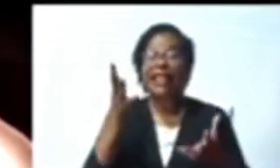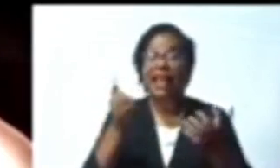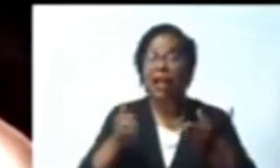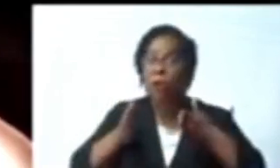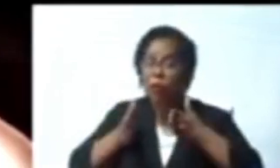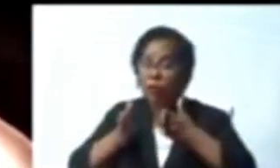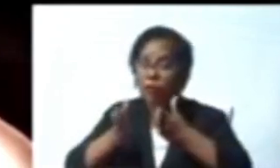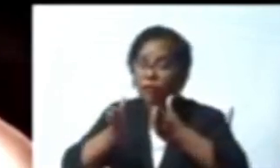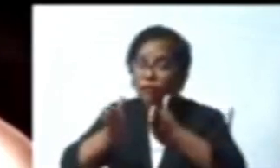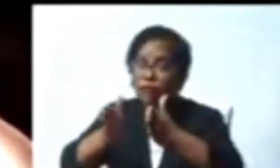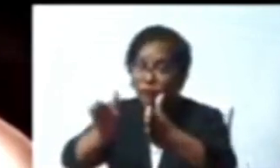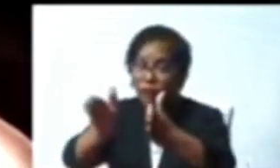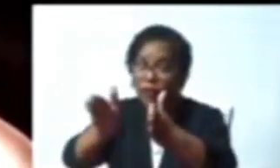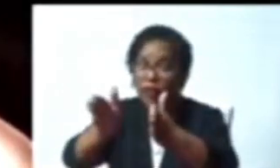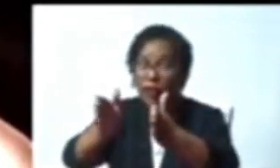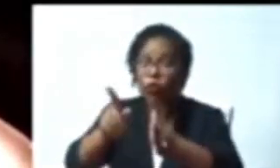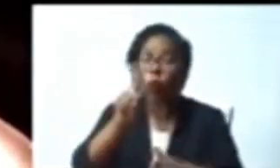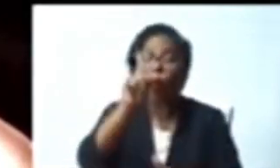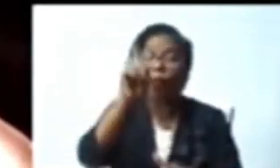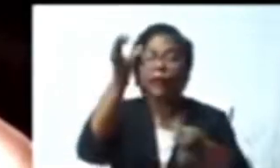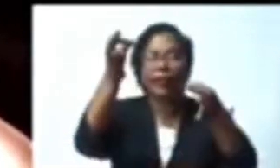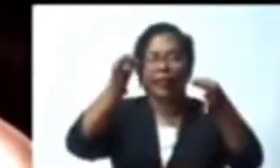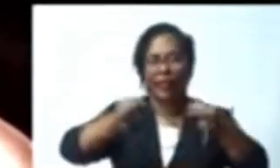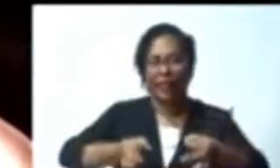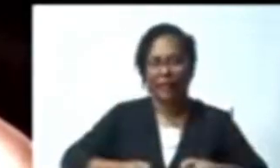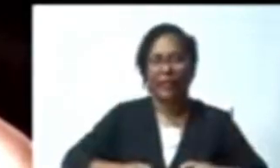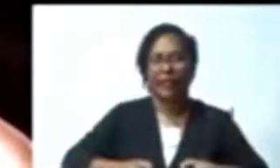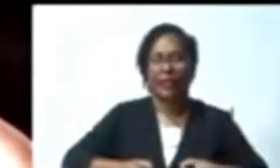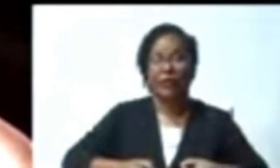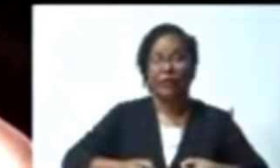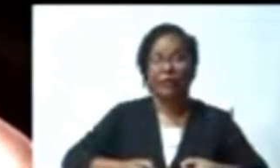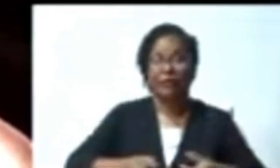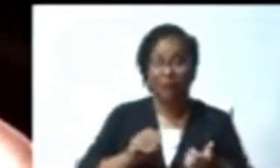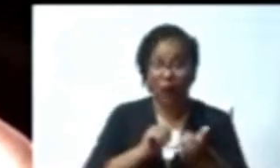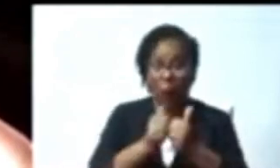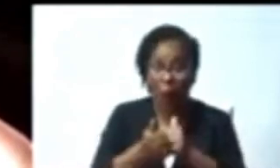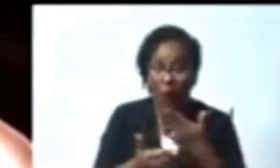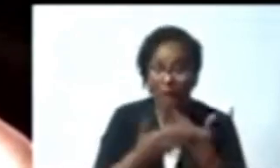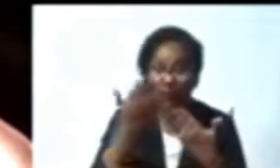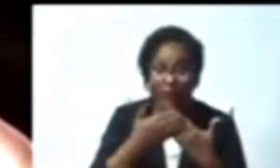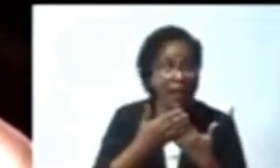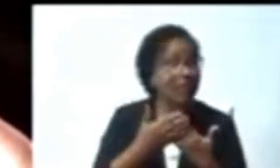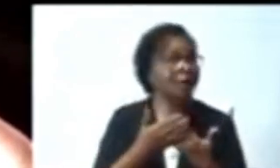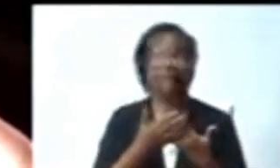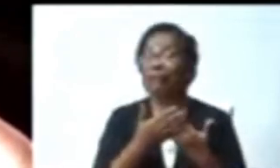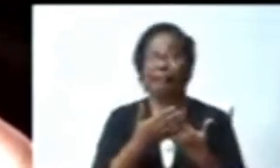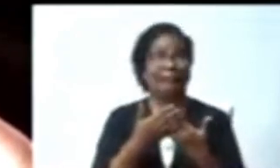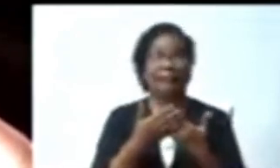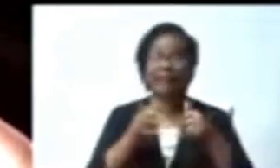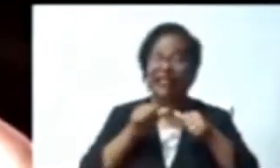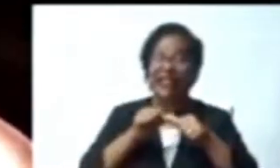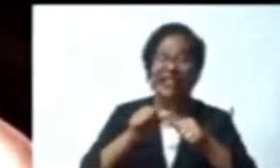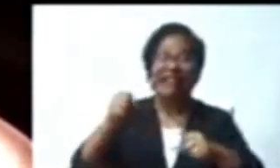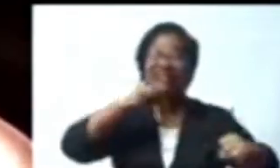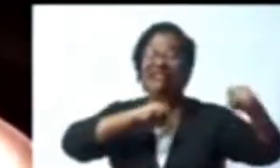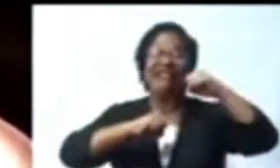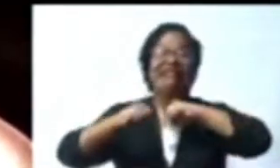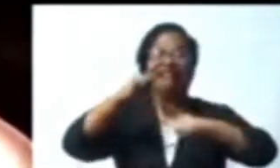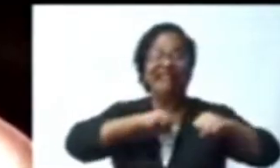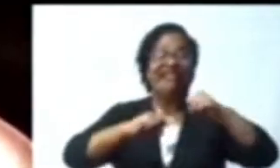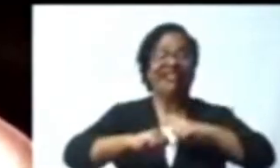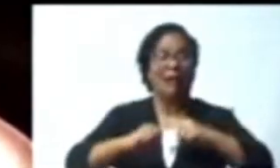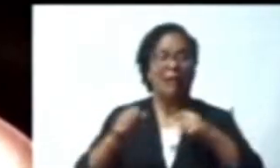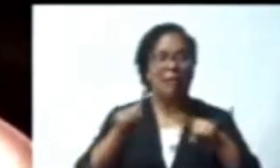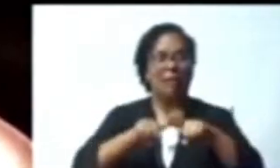como se forja el hierro, a base de fuego, candela y muchos golpes, pero que termina convirtiéndolo en un metal difícil de